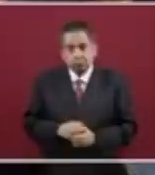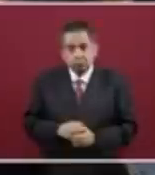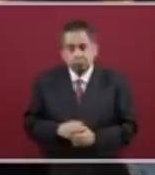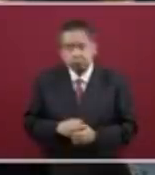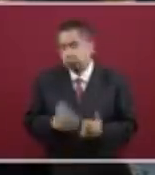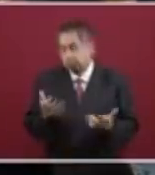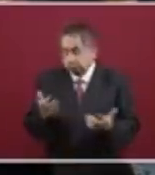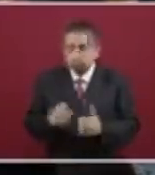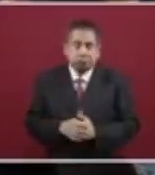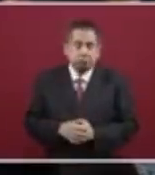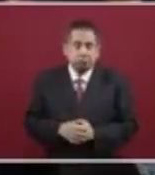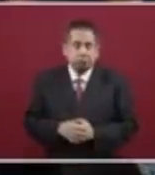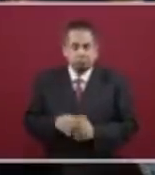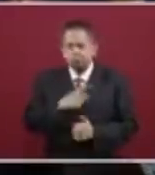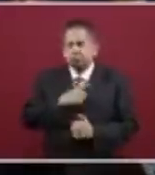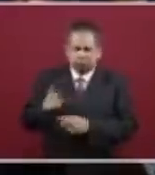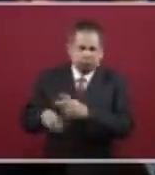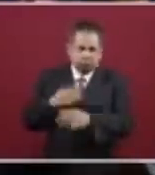van a cumplir.